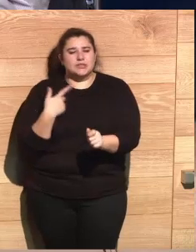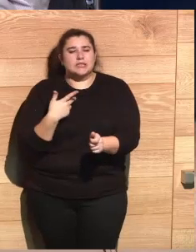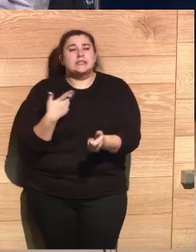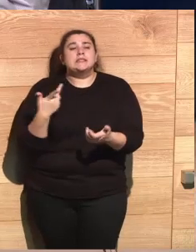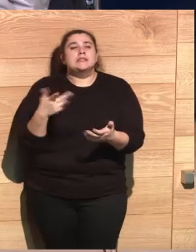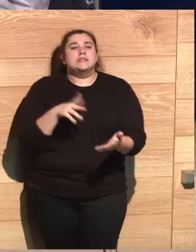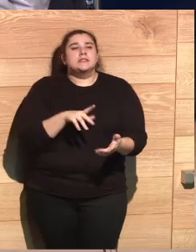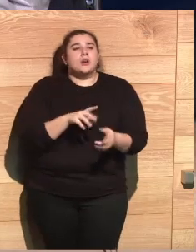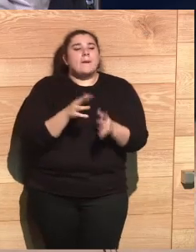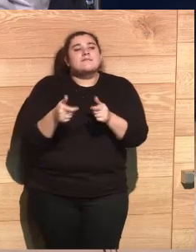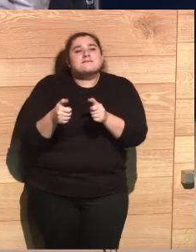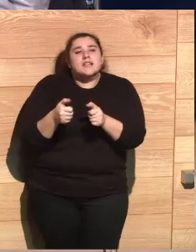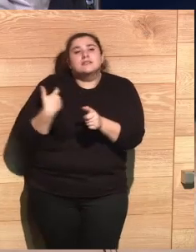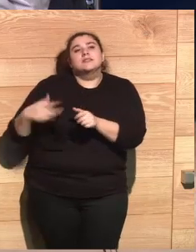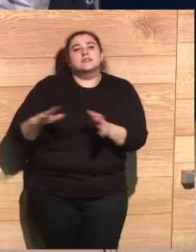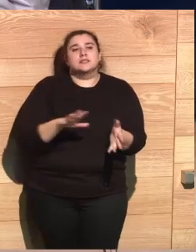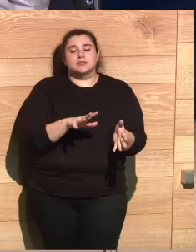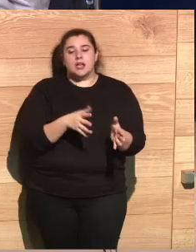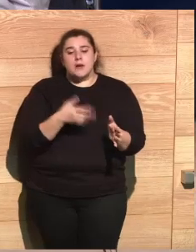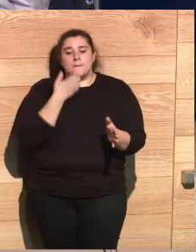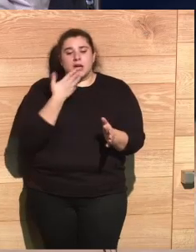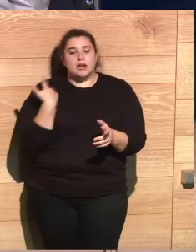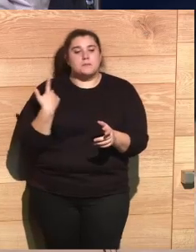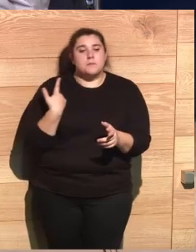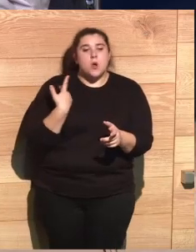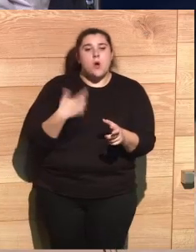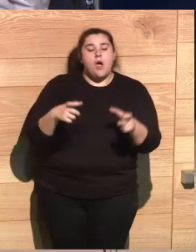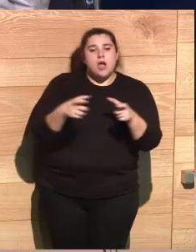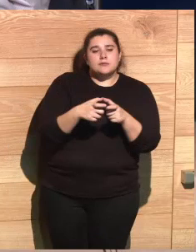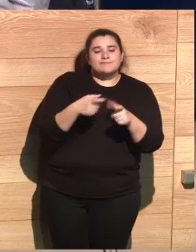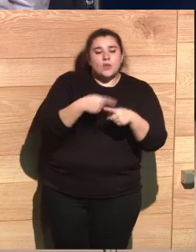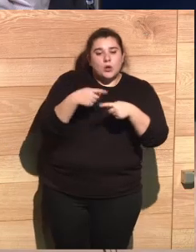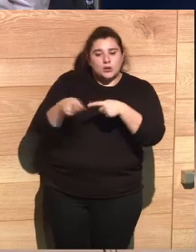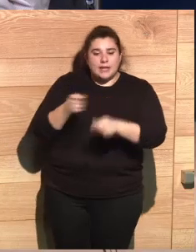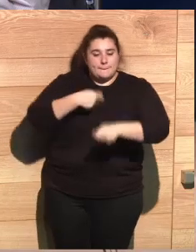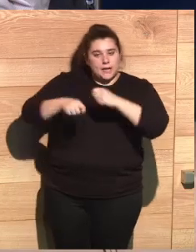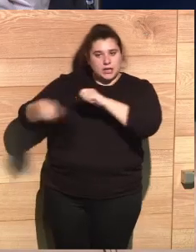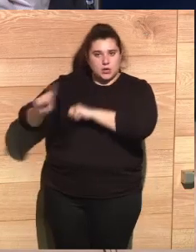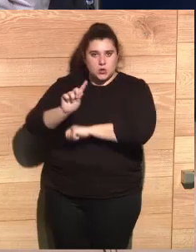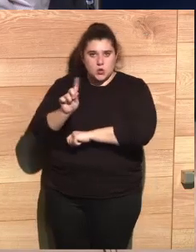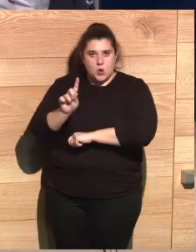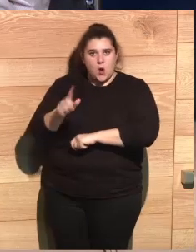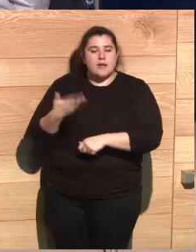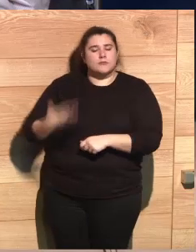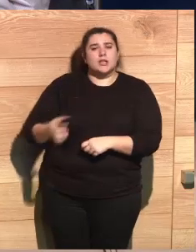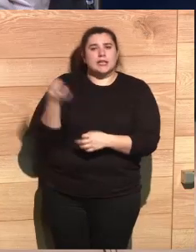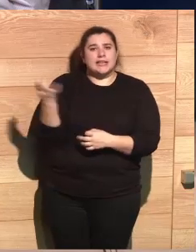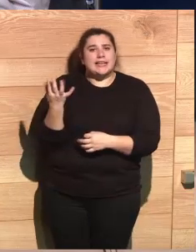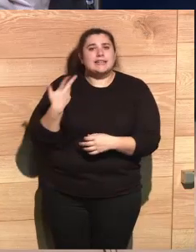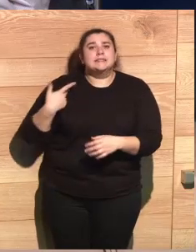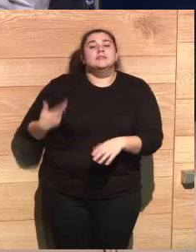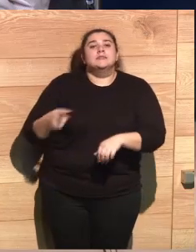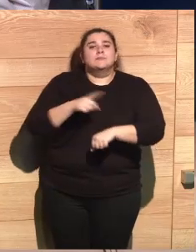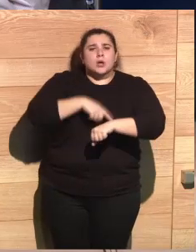es importante vender el juego en formato físico. Ahora lo importante es que eches horas jugando a ese videojuego, ¿no?